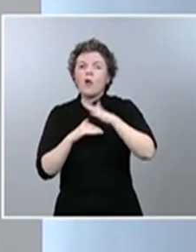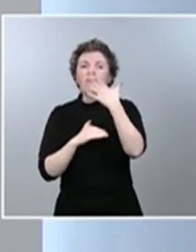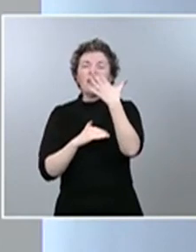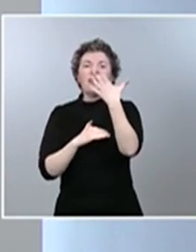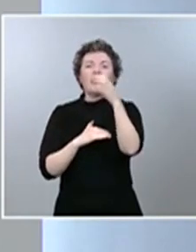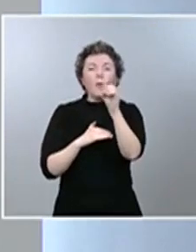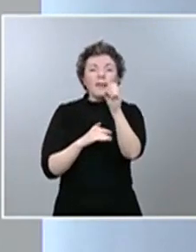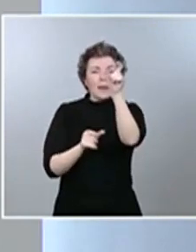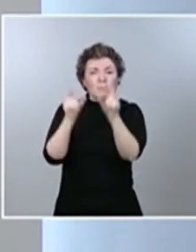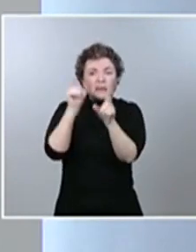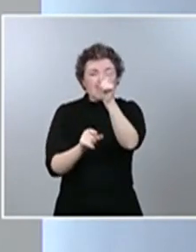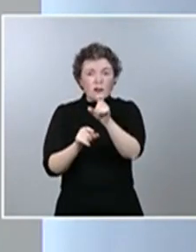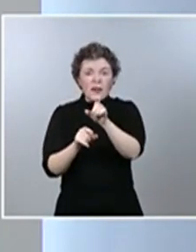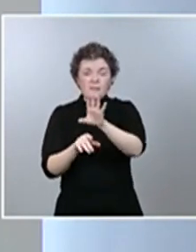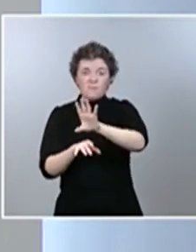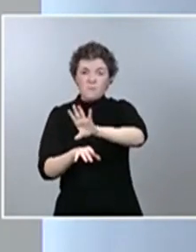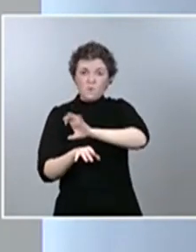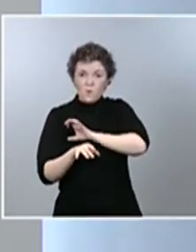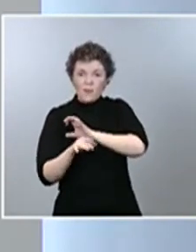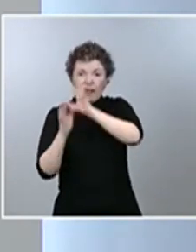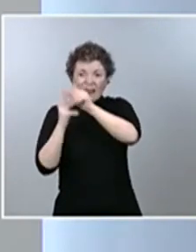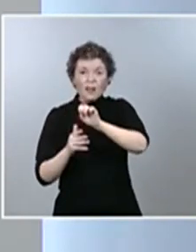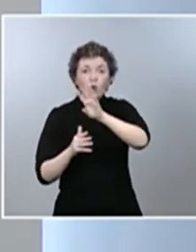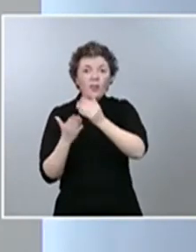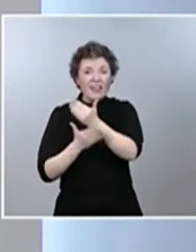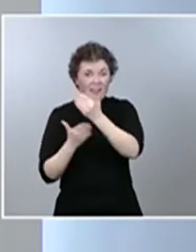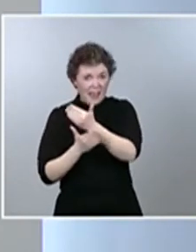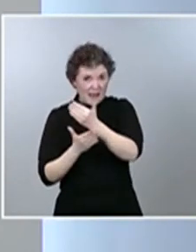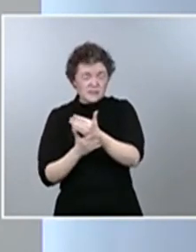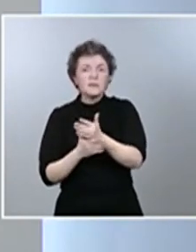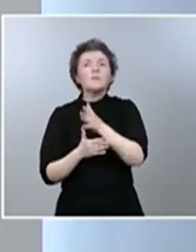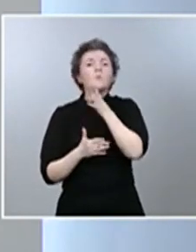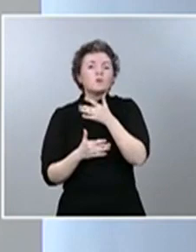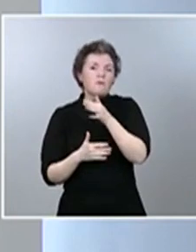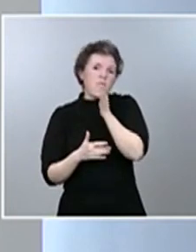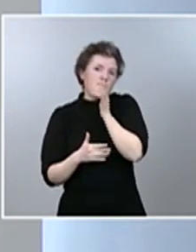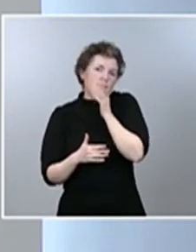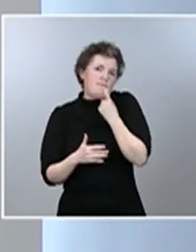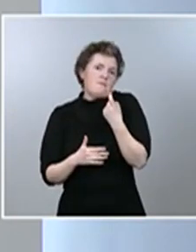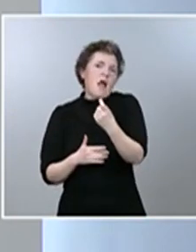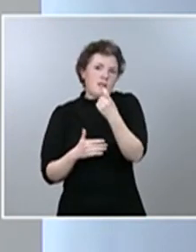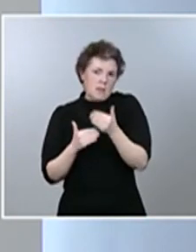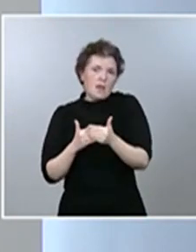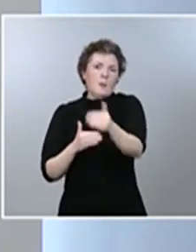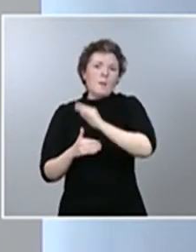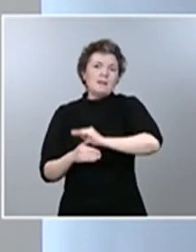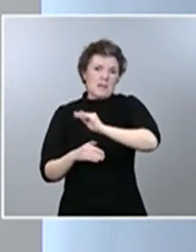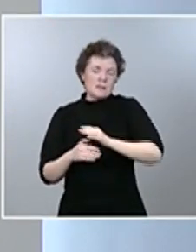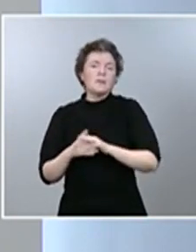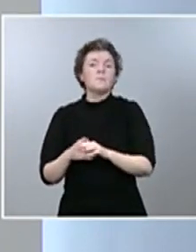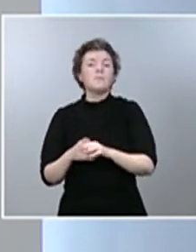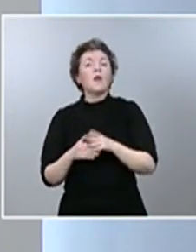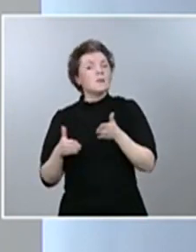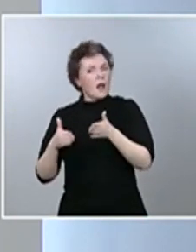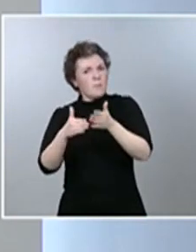50 casos de incidencia acumulada a 14 días, por tanto, nos queda todavía un gran trecho para continuar. Estamos en el camino, pero